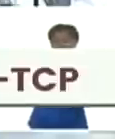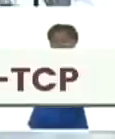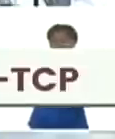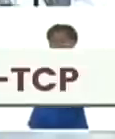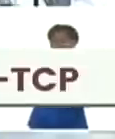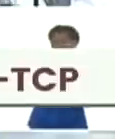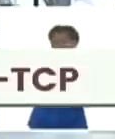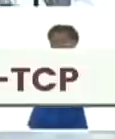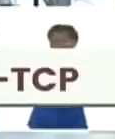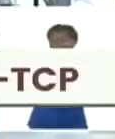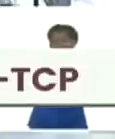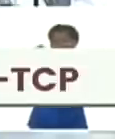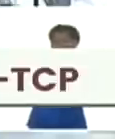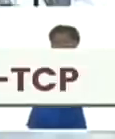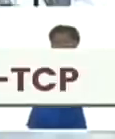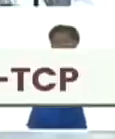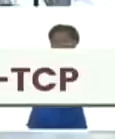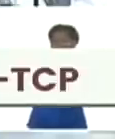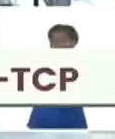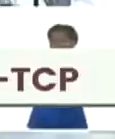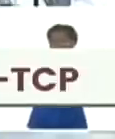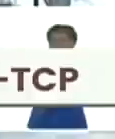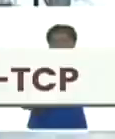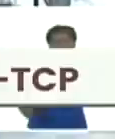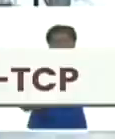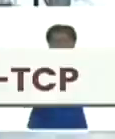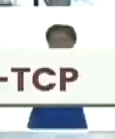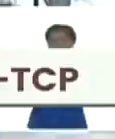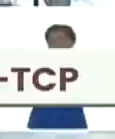sanciones, como las que mencionaba también,